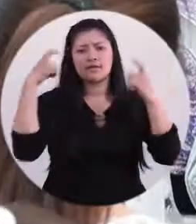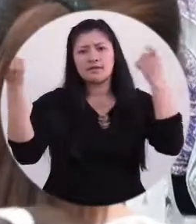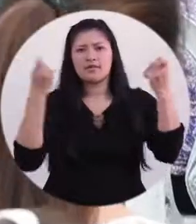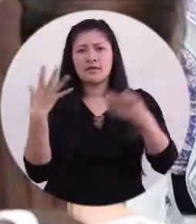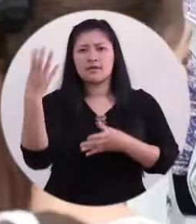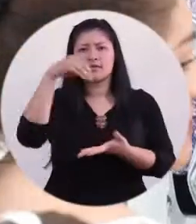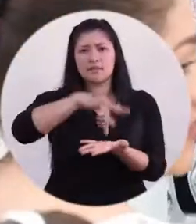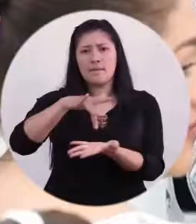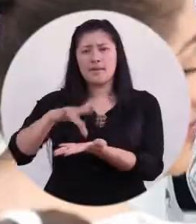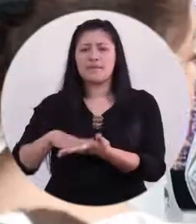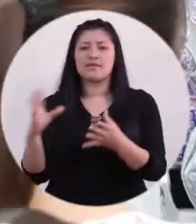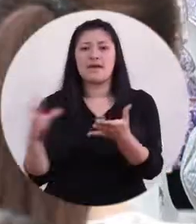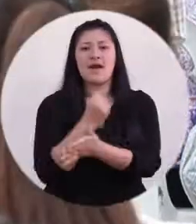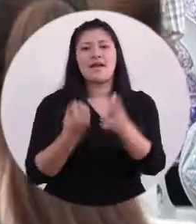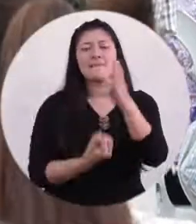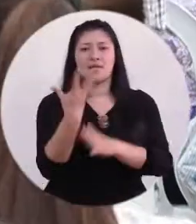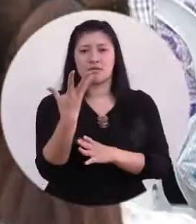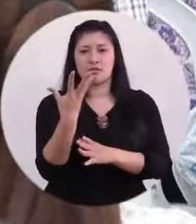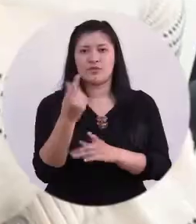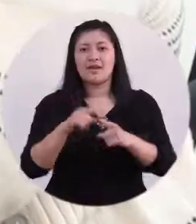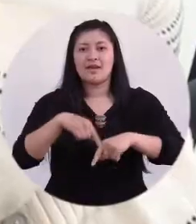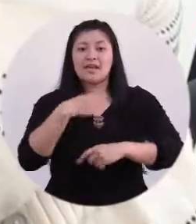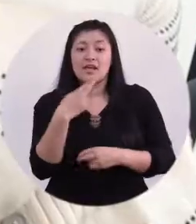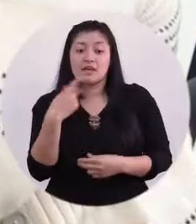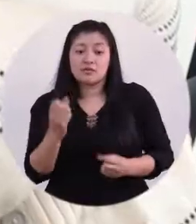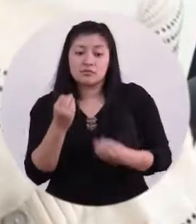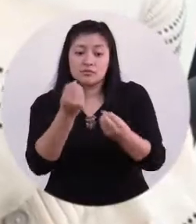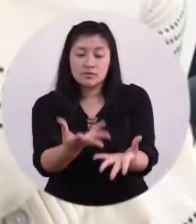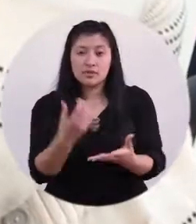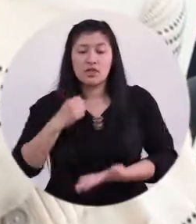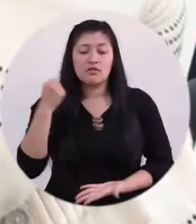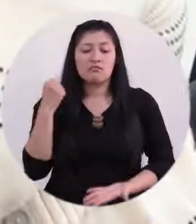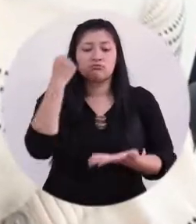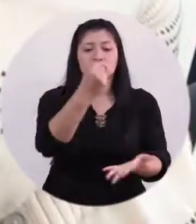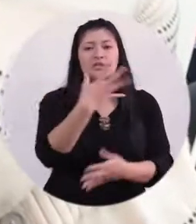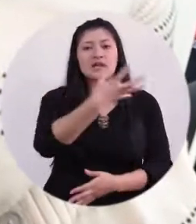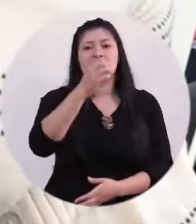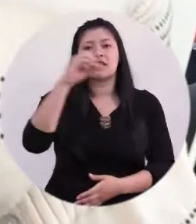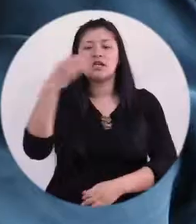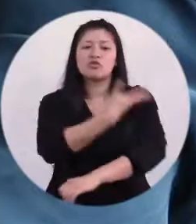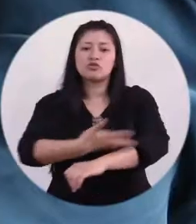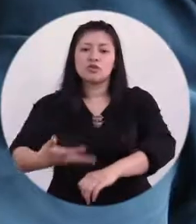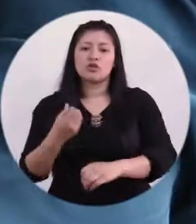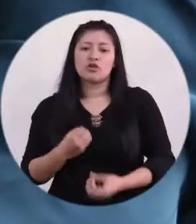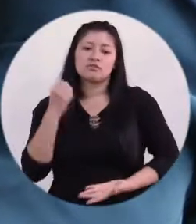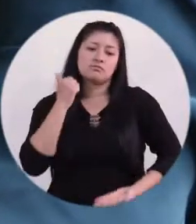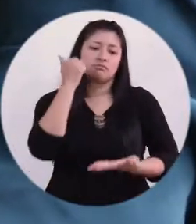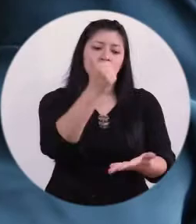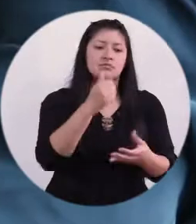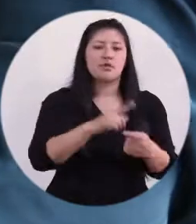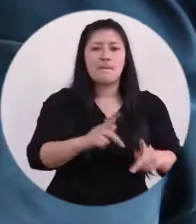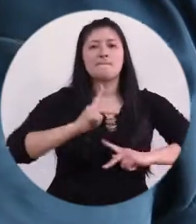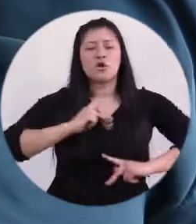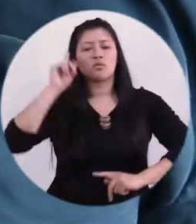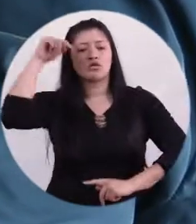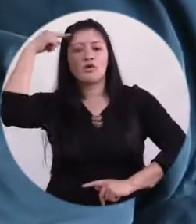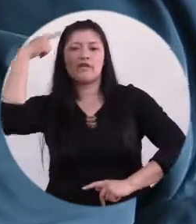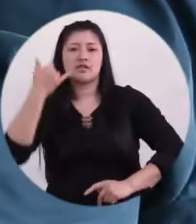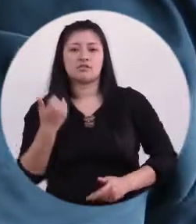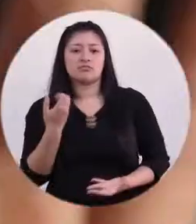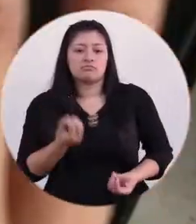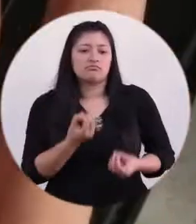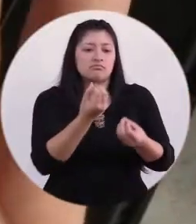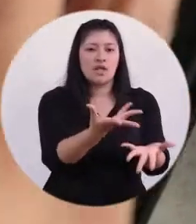estrategia de participación ciudadana gana pasto que permite a la ciudadanía la destinación de 500 millones de pesos de